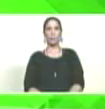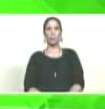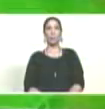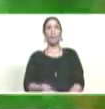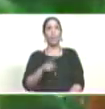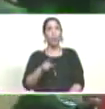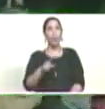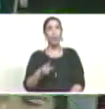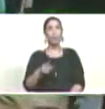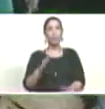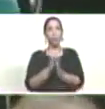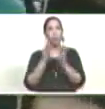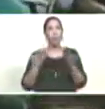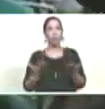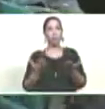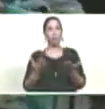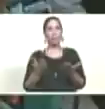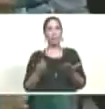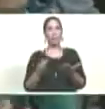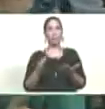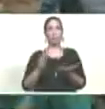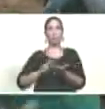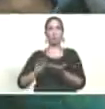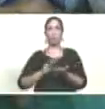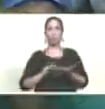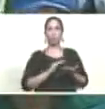acción concreta.